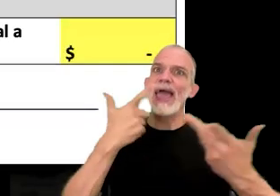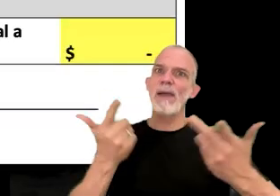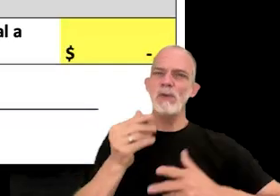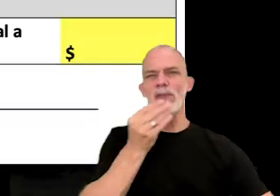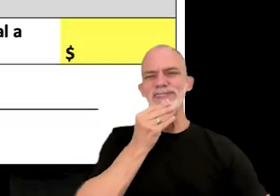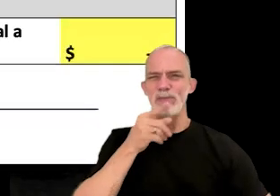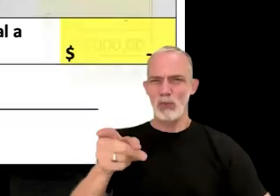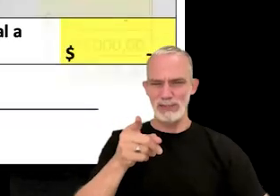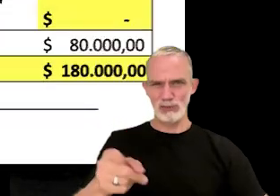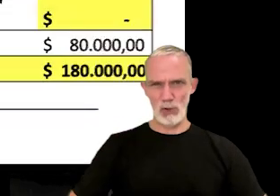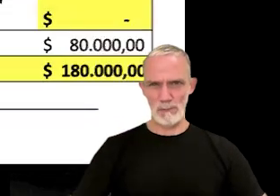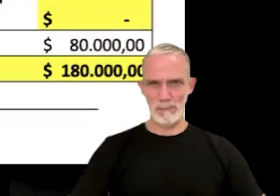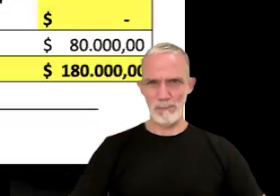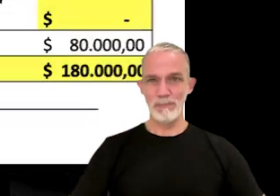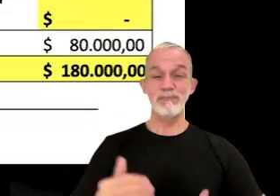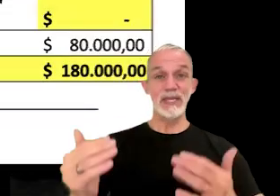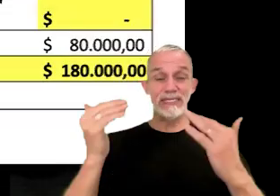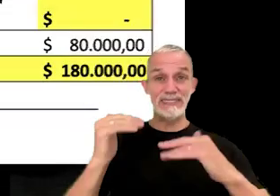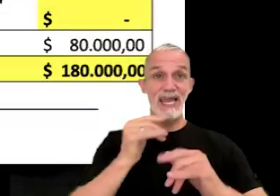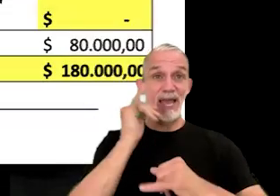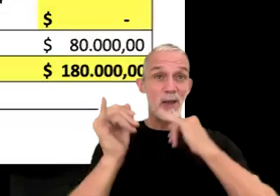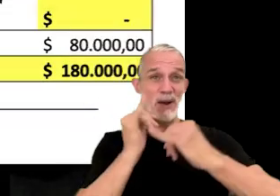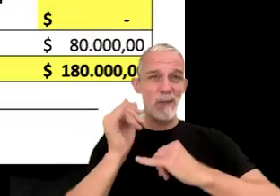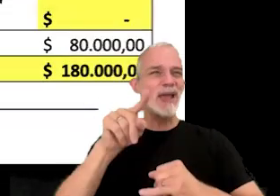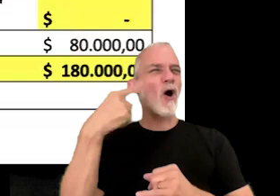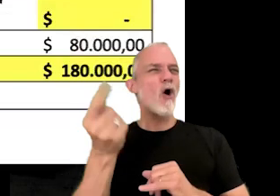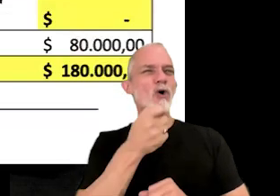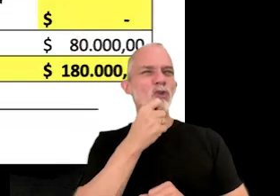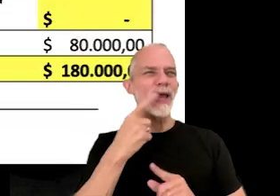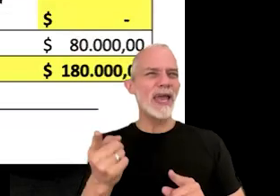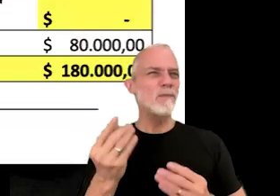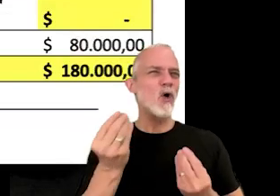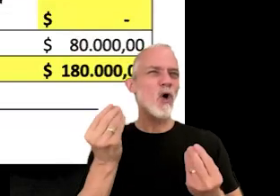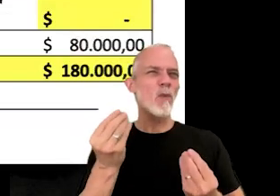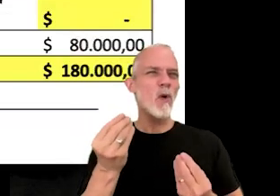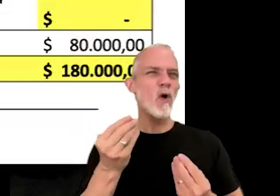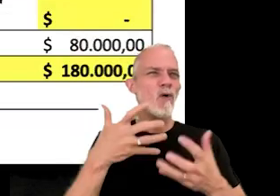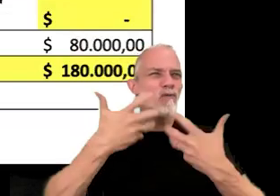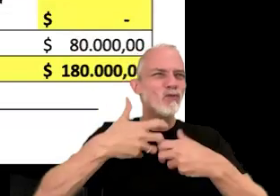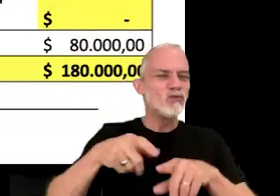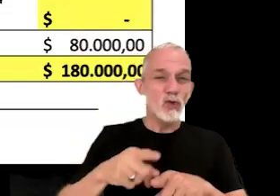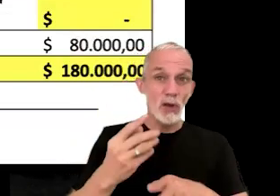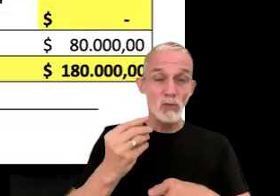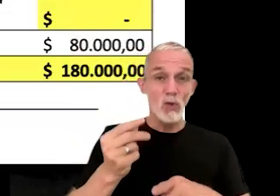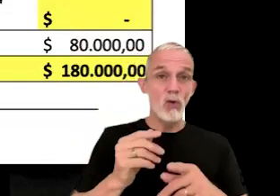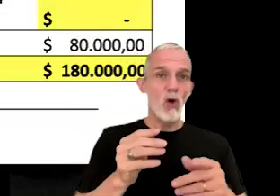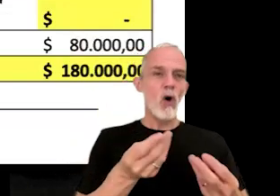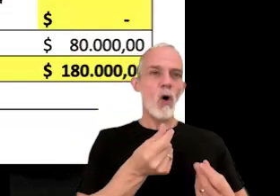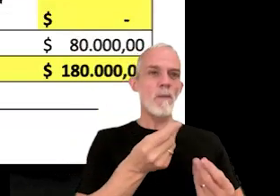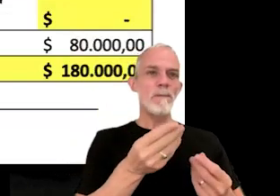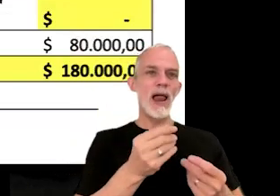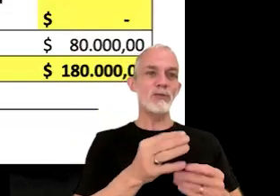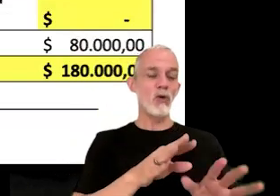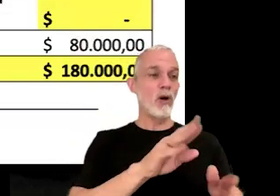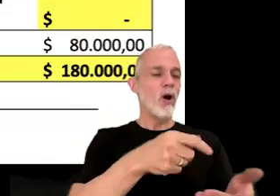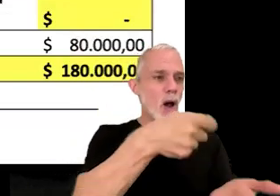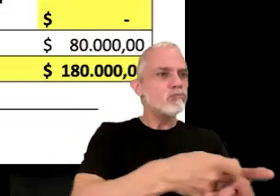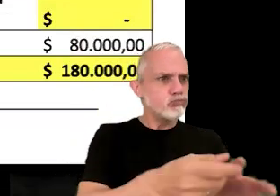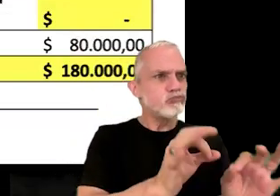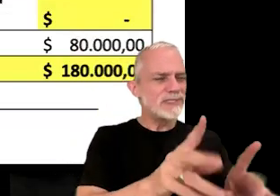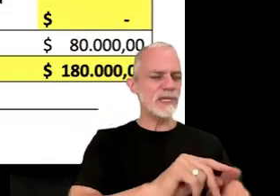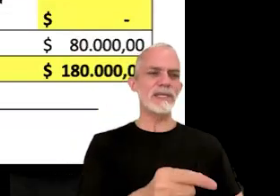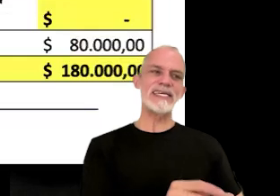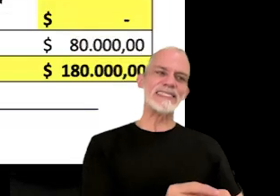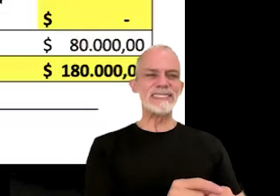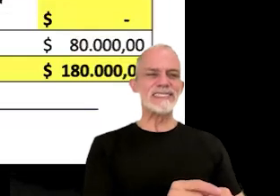simulación. Y después, para explicar el otro ejemplo, para ver cómo es que funciona cuando uno libera un pago y lo reimputa,